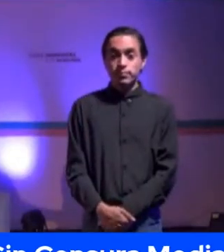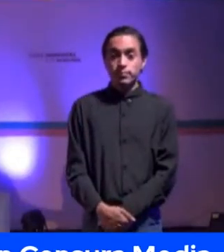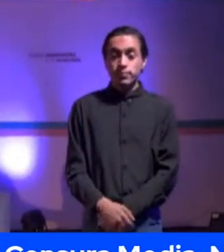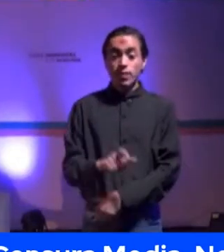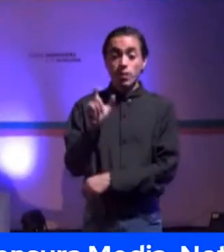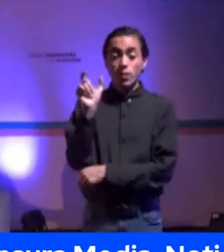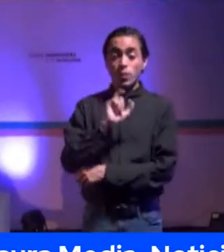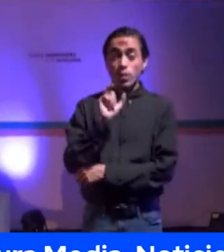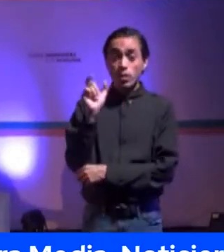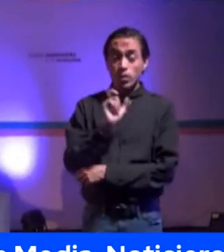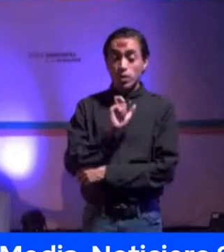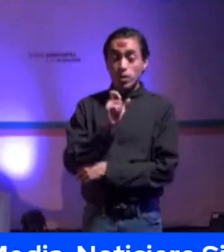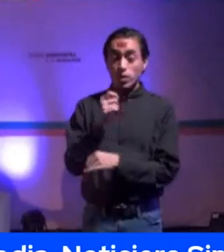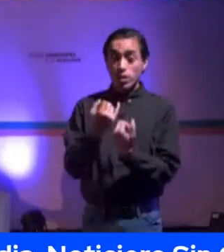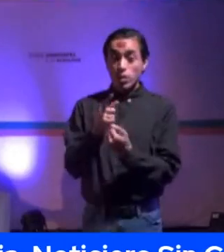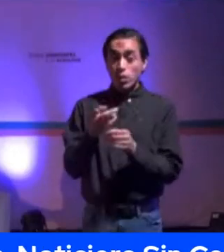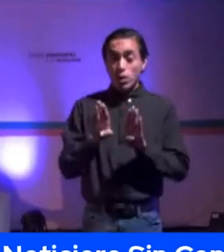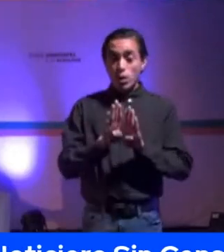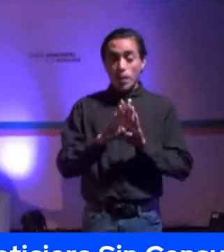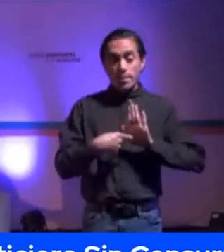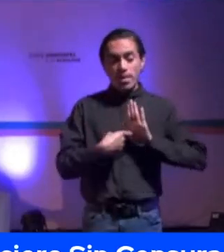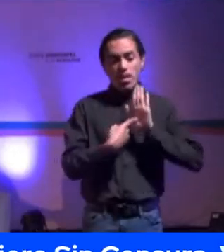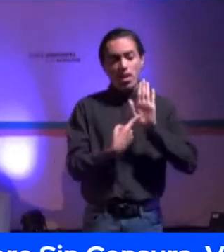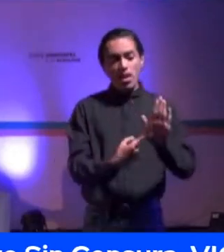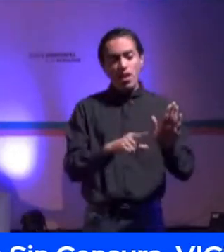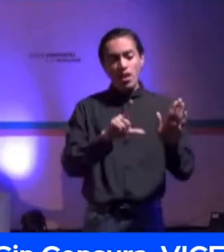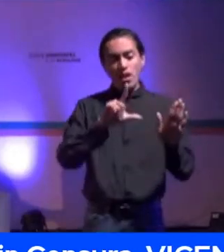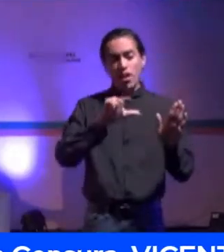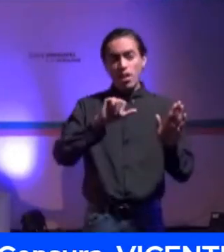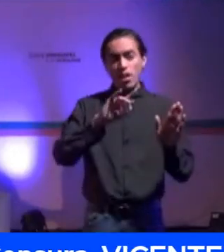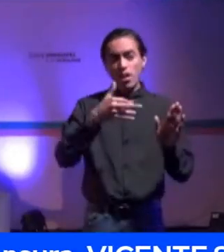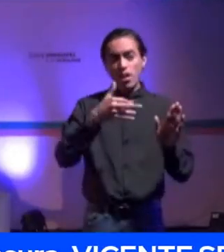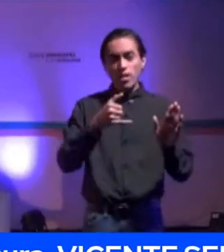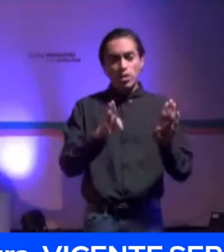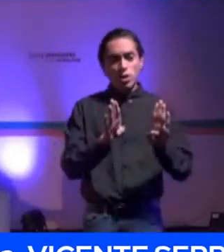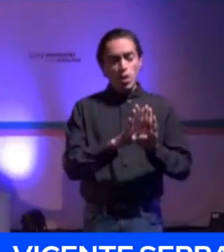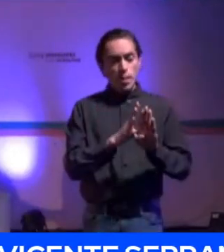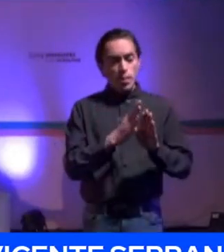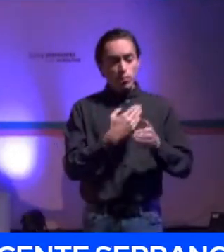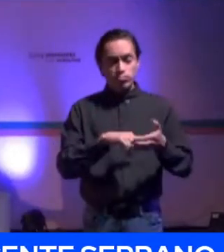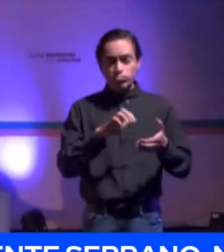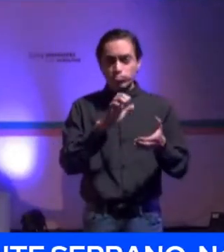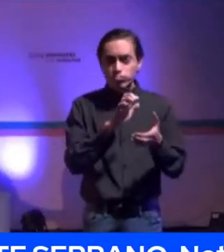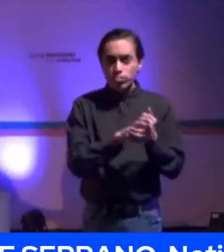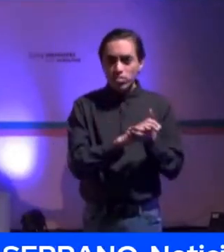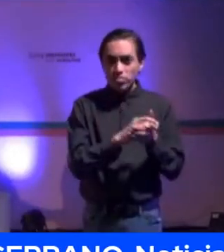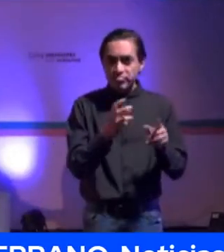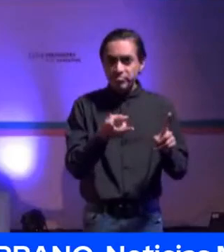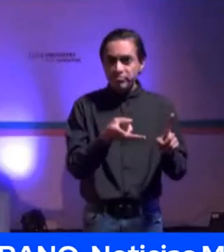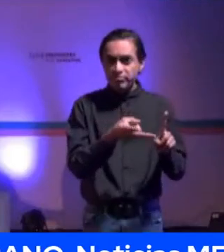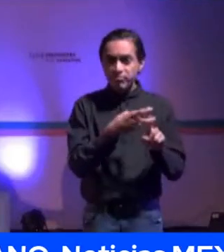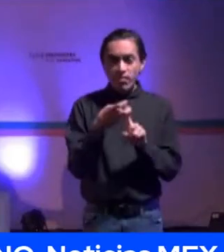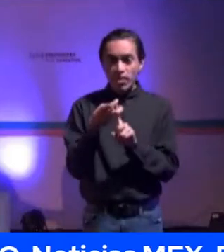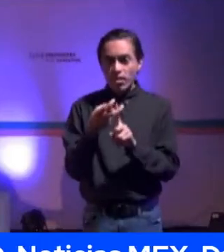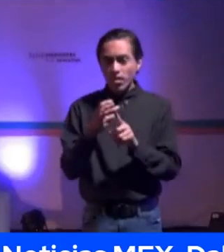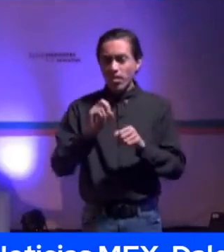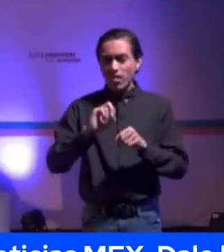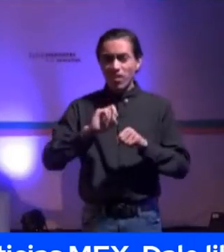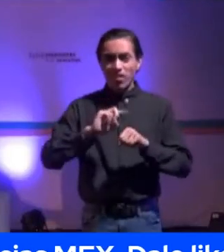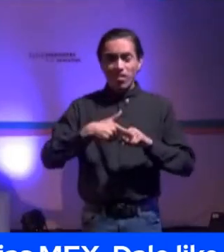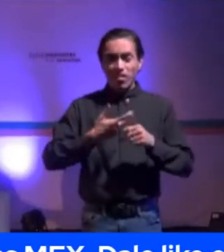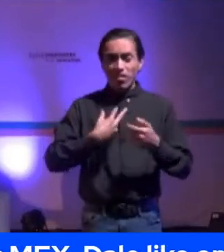cuando le sacaron esto de la Lady Robamaridos. Me parece muy bajo, me parece una